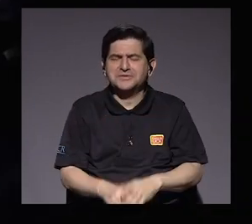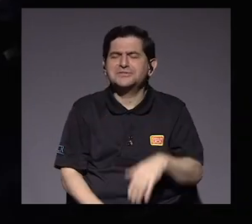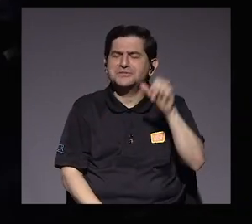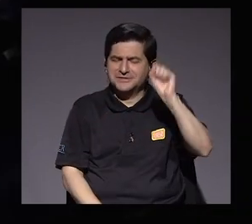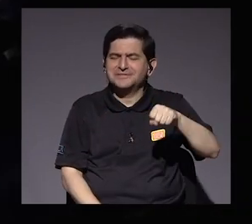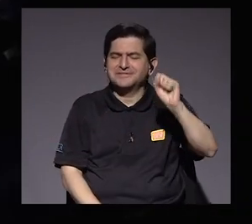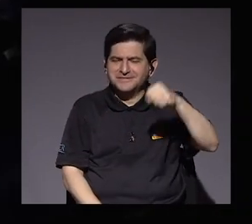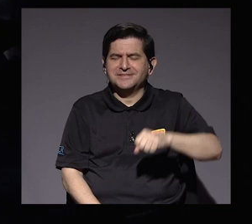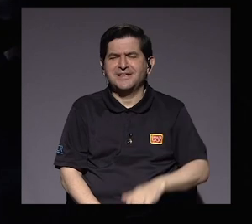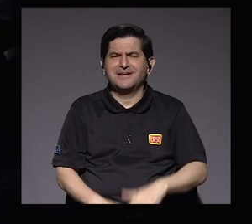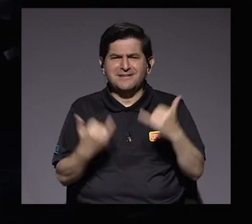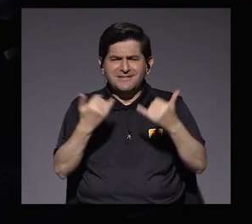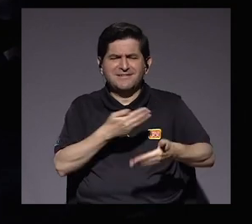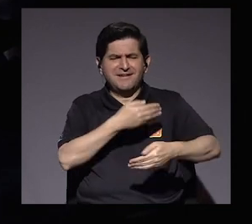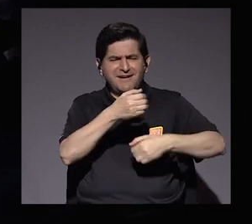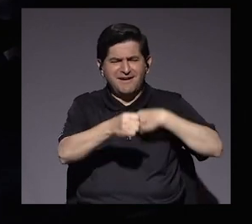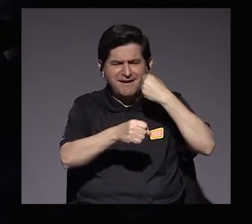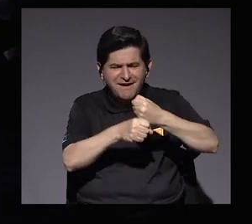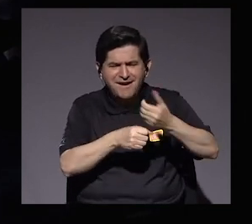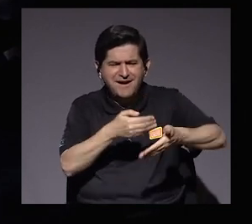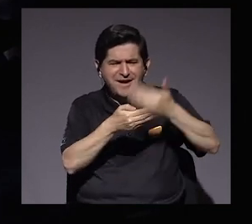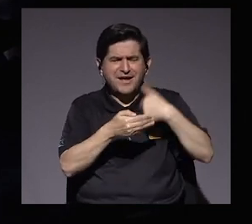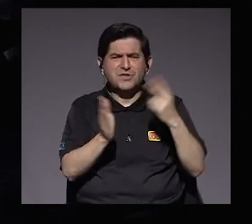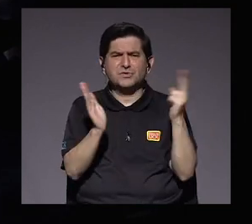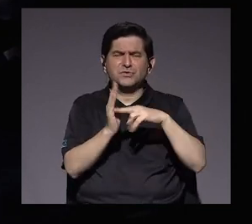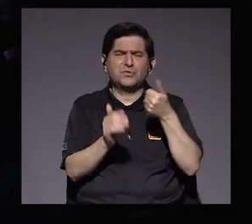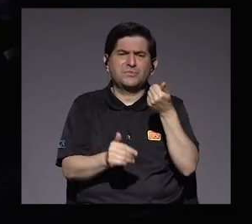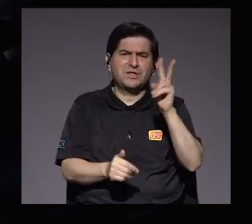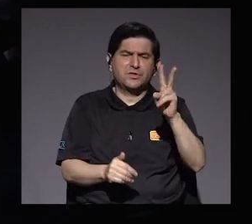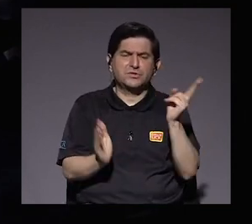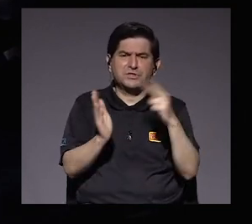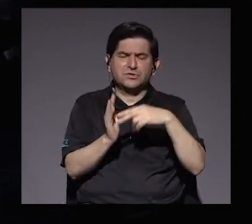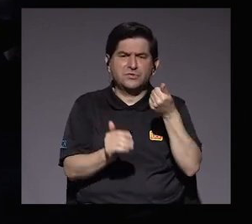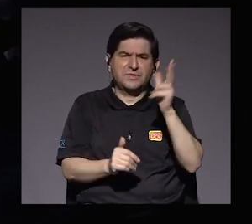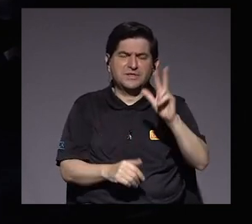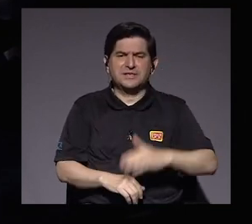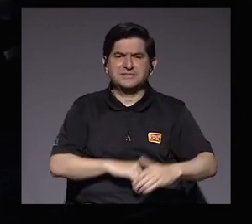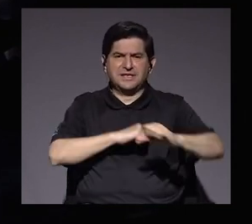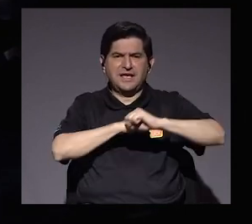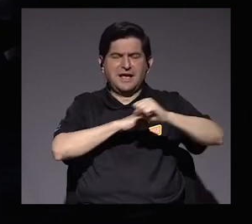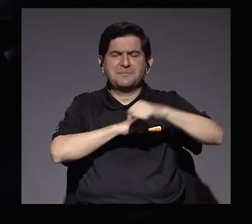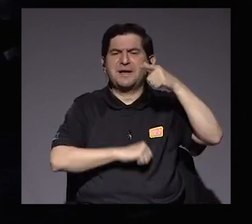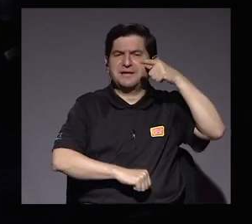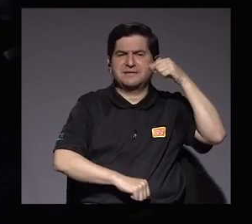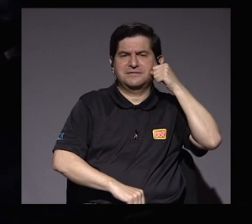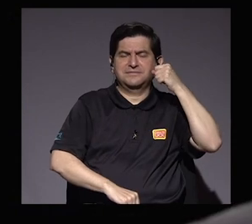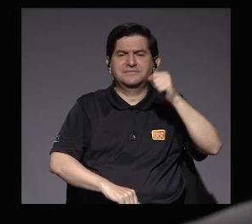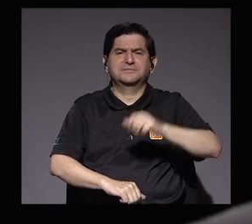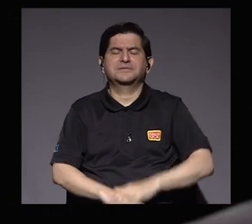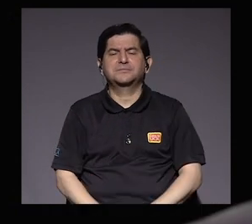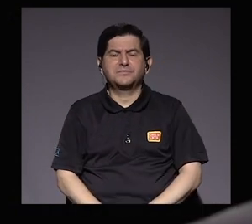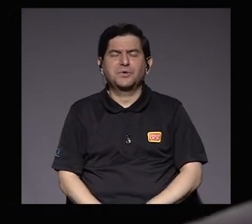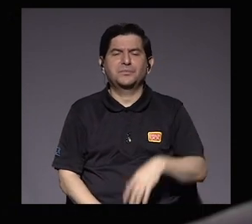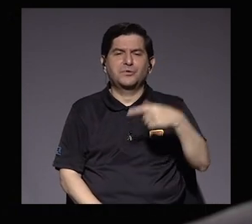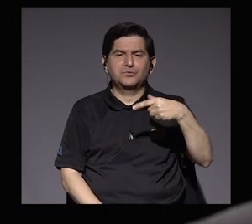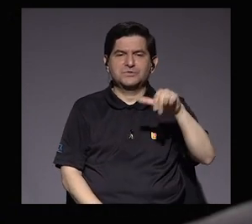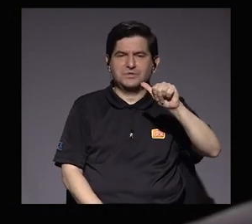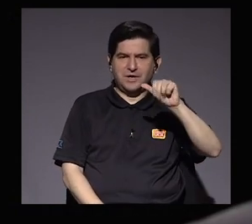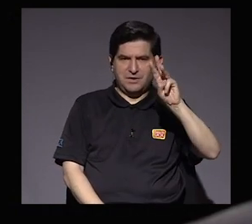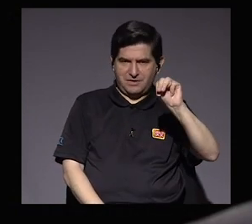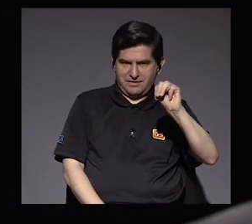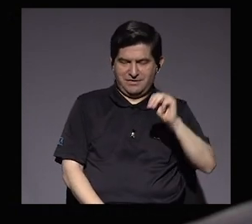conocimos, ya hace muchos años, 2012, 2013, en época de campaña de don Luis Guillermo. Don